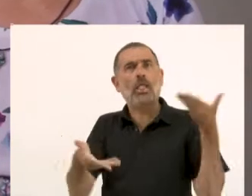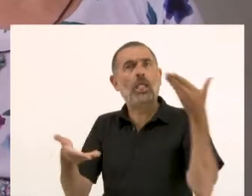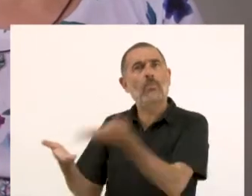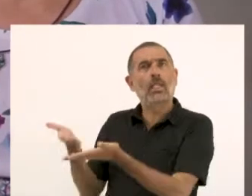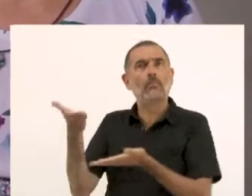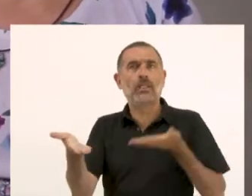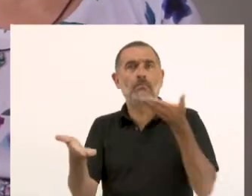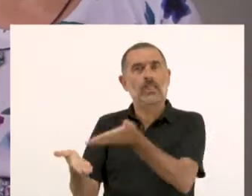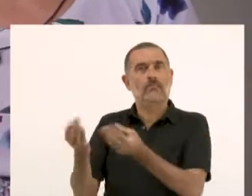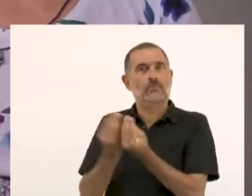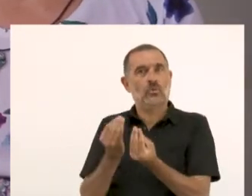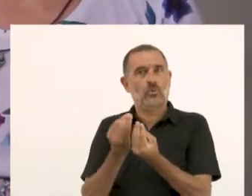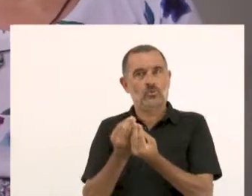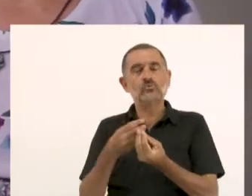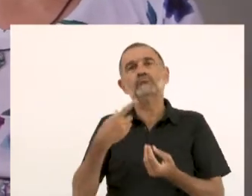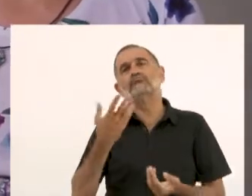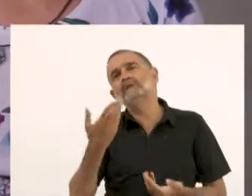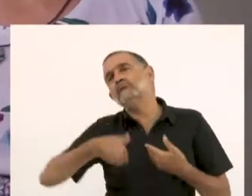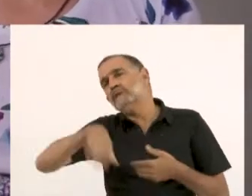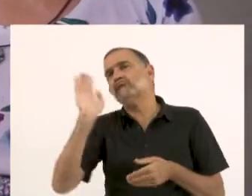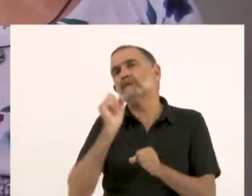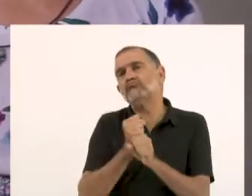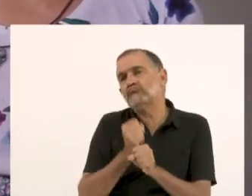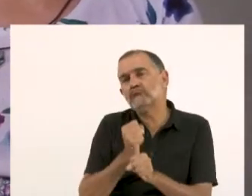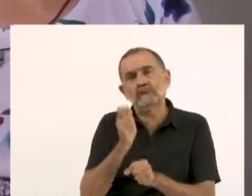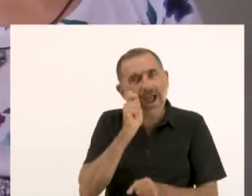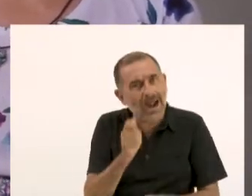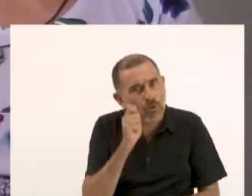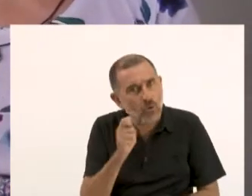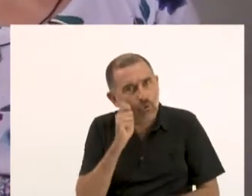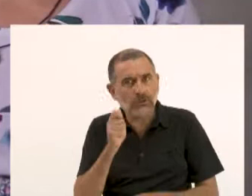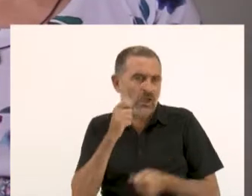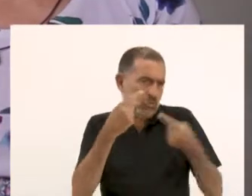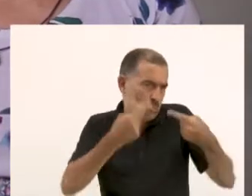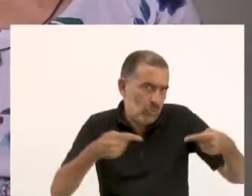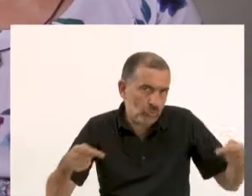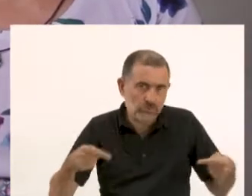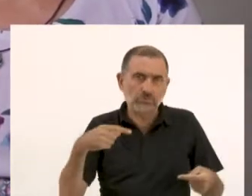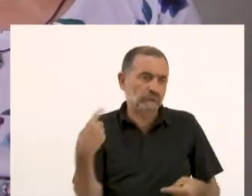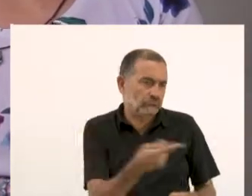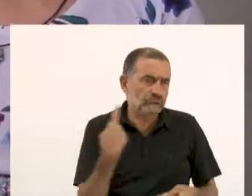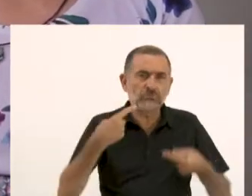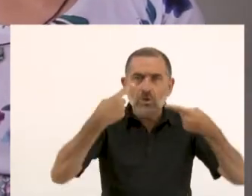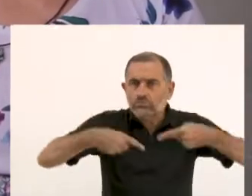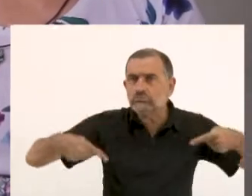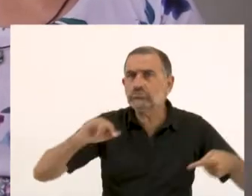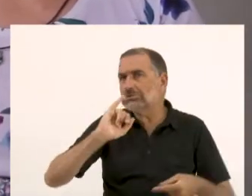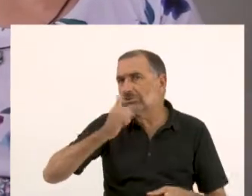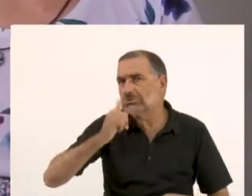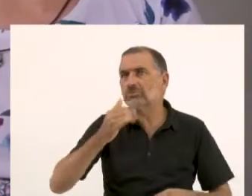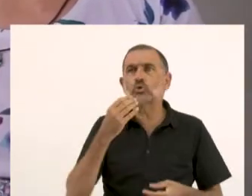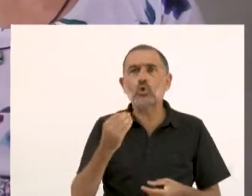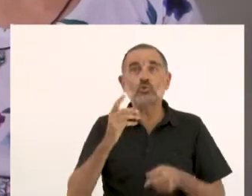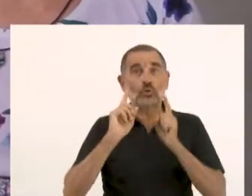trabajo arqueológico cuando aparecían restos de la cultura material o restos óseos humanos